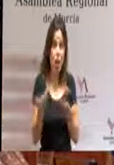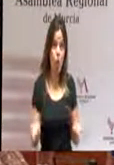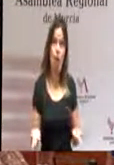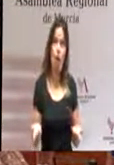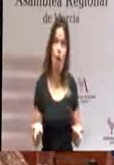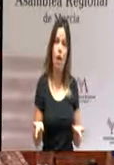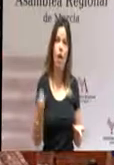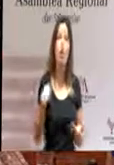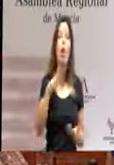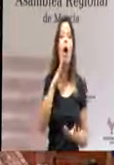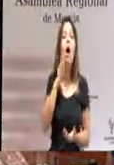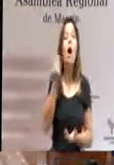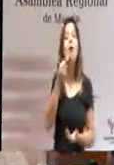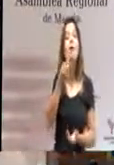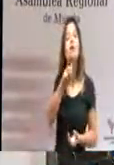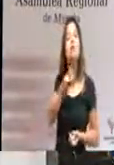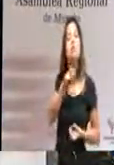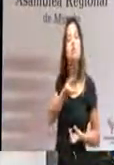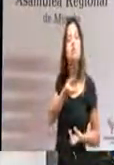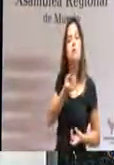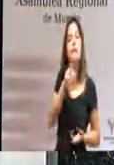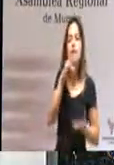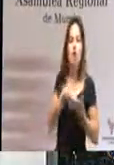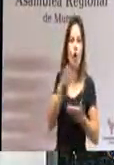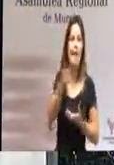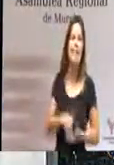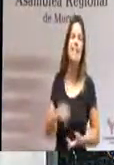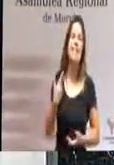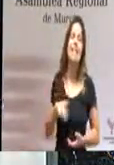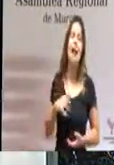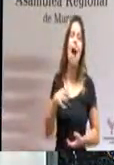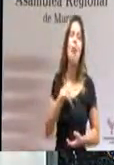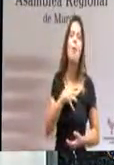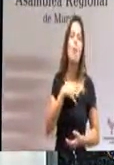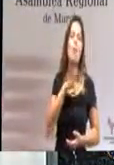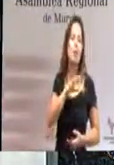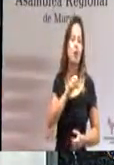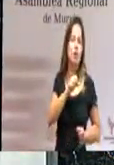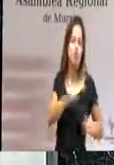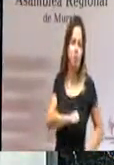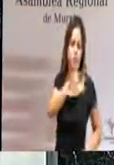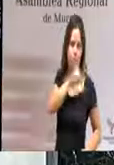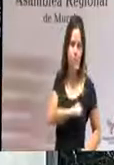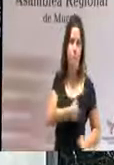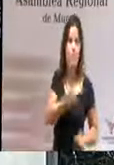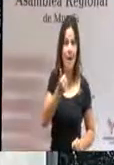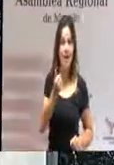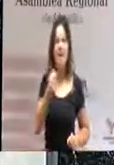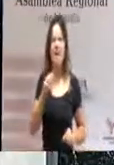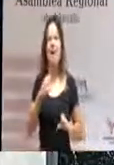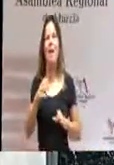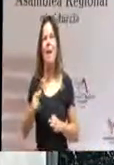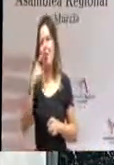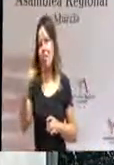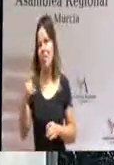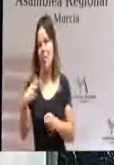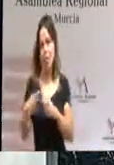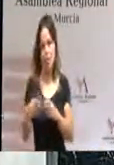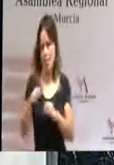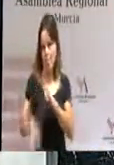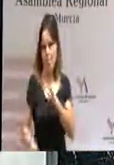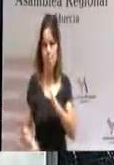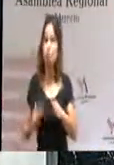Manifestó ayer, señor presidente, es hora de más patriotismo y menos partidismo. En eso, fíjese, le voy a dar la razón. Señor presidente,